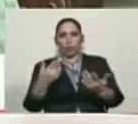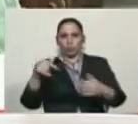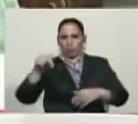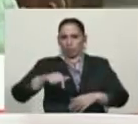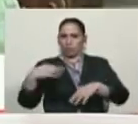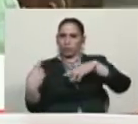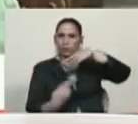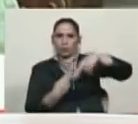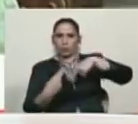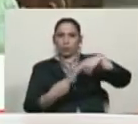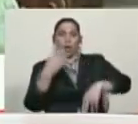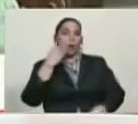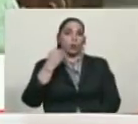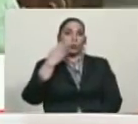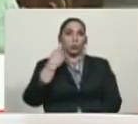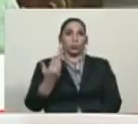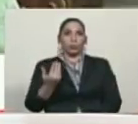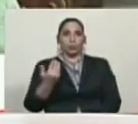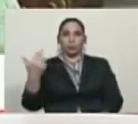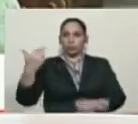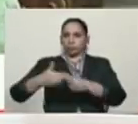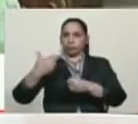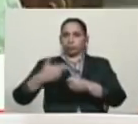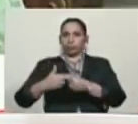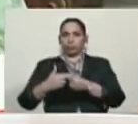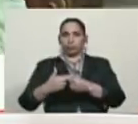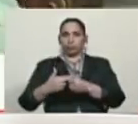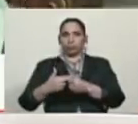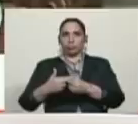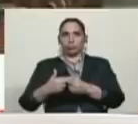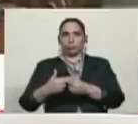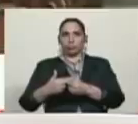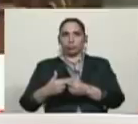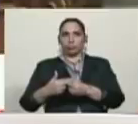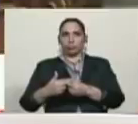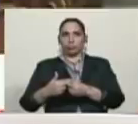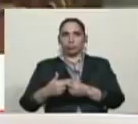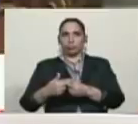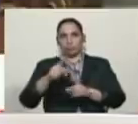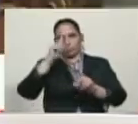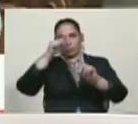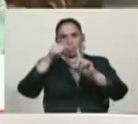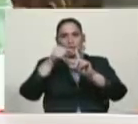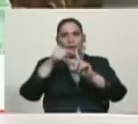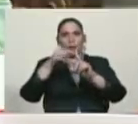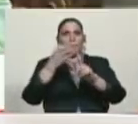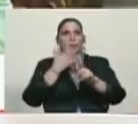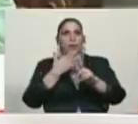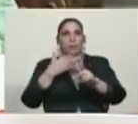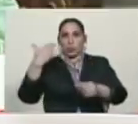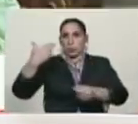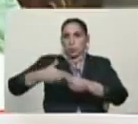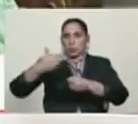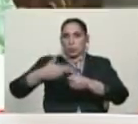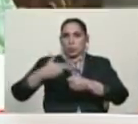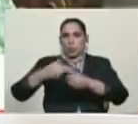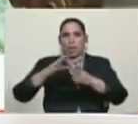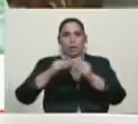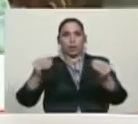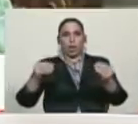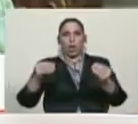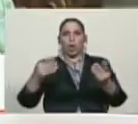nos acostumbramos a chorro petrolero que entraba un chorro petrolero de este tamaño y bueno todo se arreglaba a